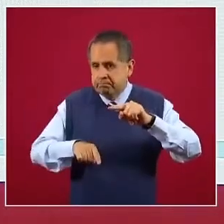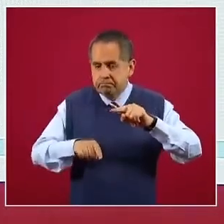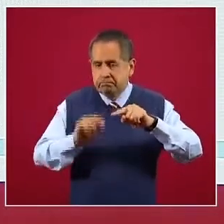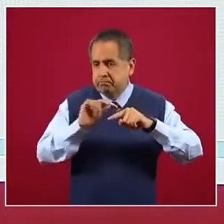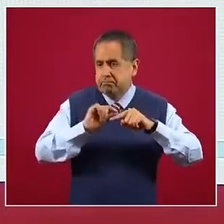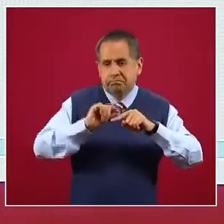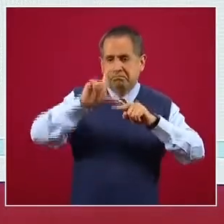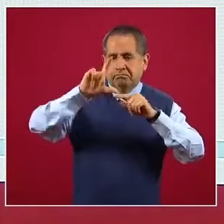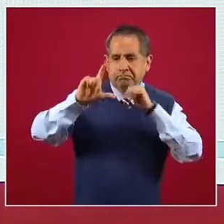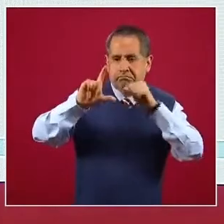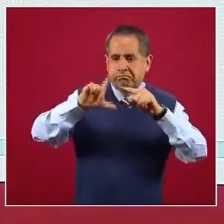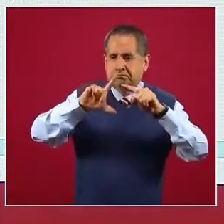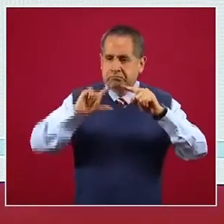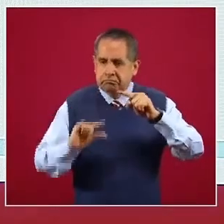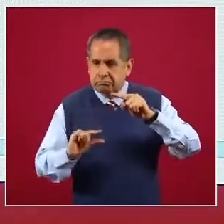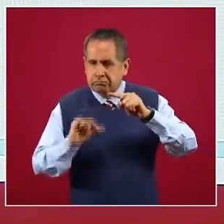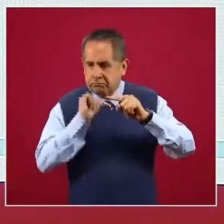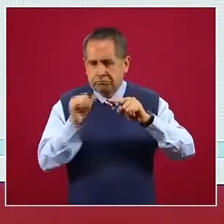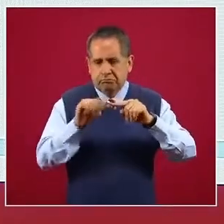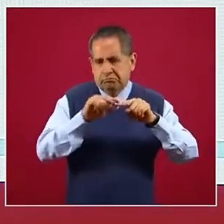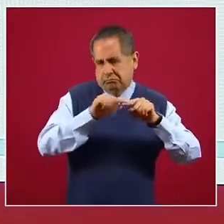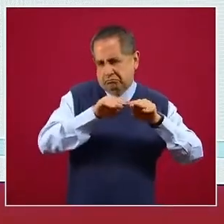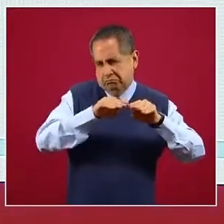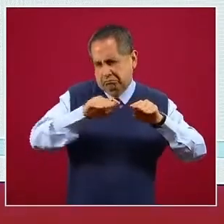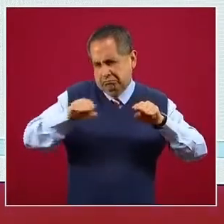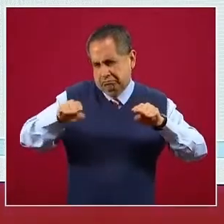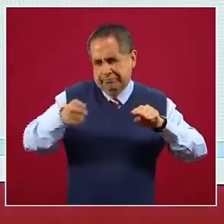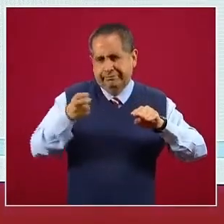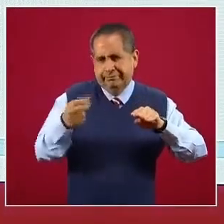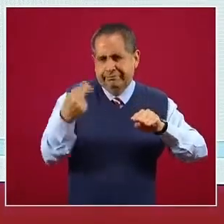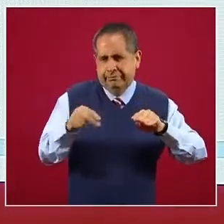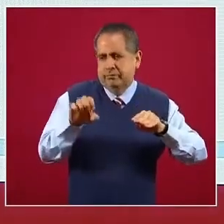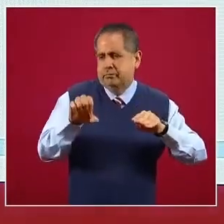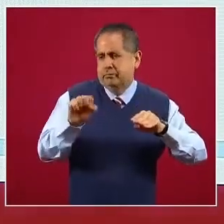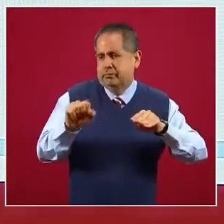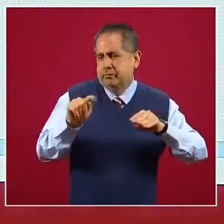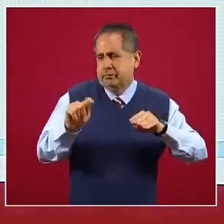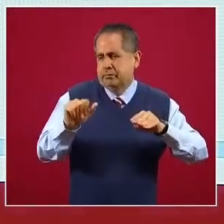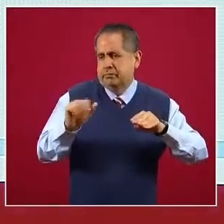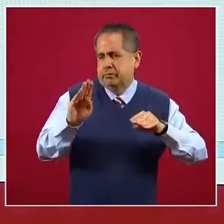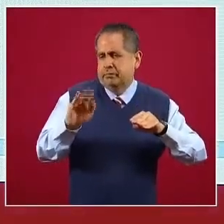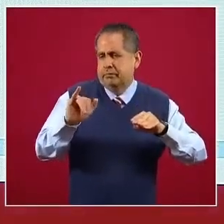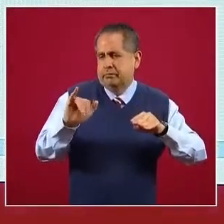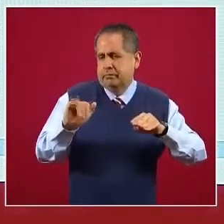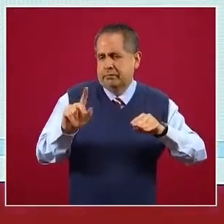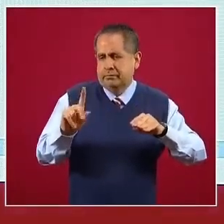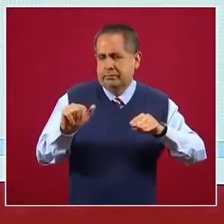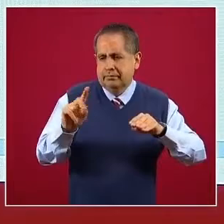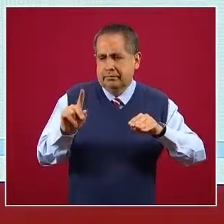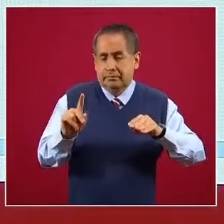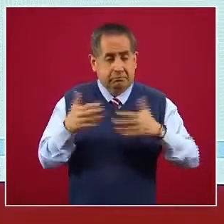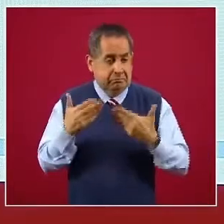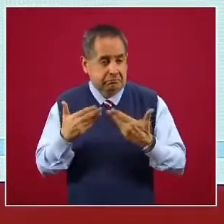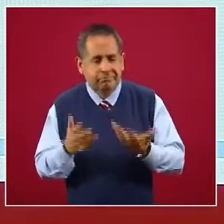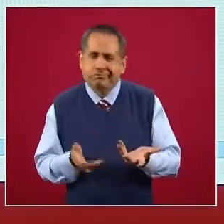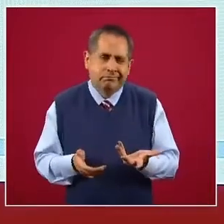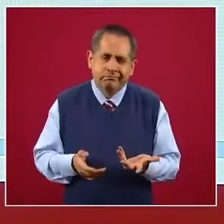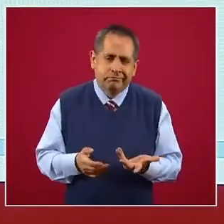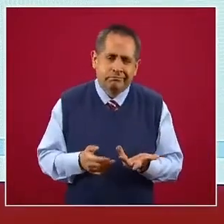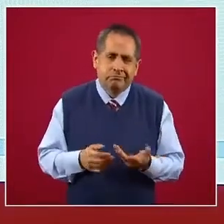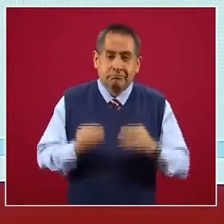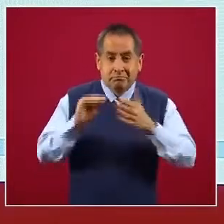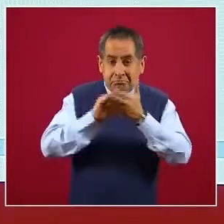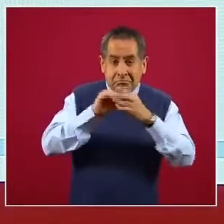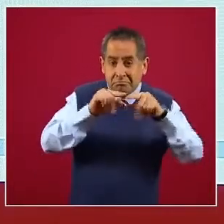de disminución de la epidemia. Eso es lo único que nos referimos con estabilidad. ¿Es algo deseable? Pues no, en la medida en que